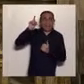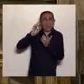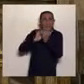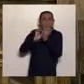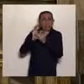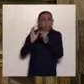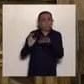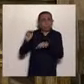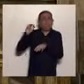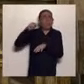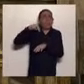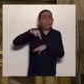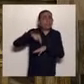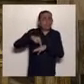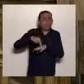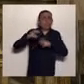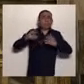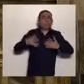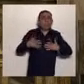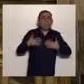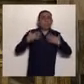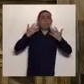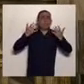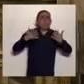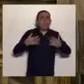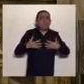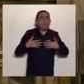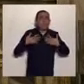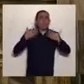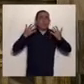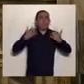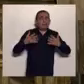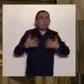Misa presidida por el Padre Nicolás Retes.